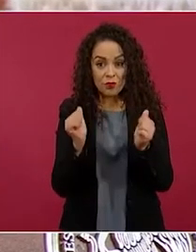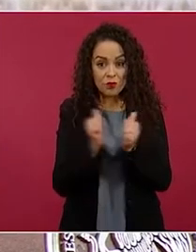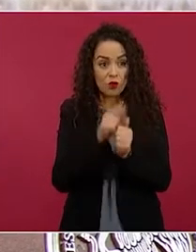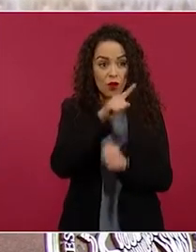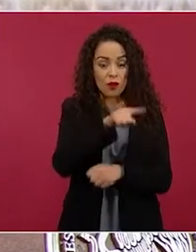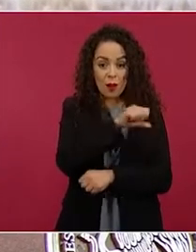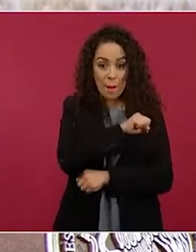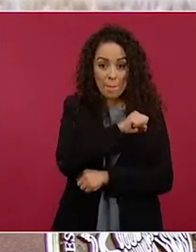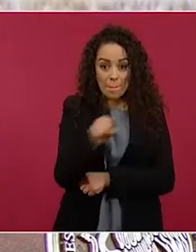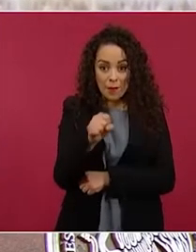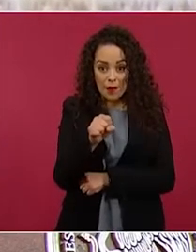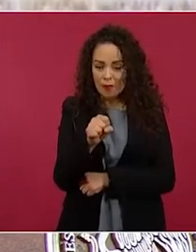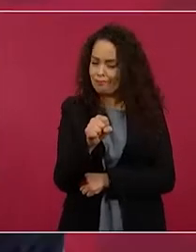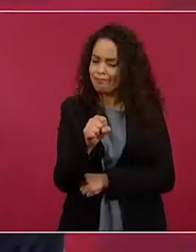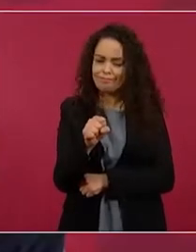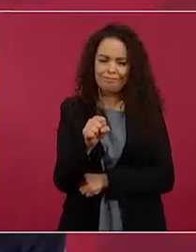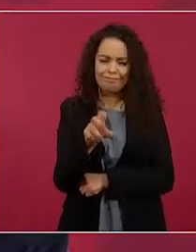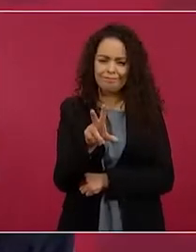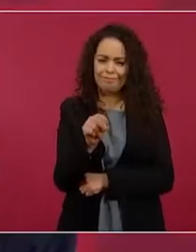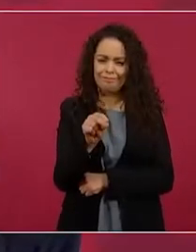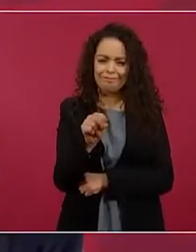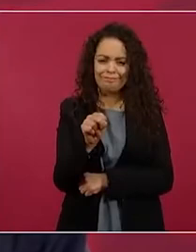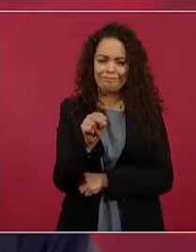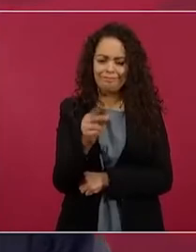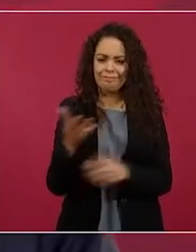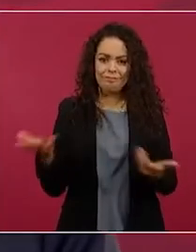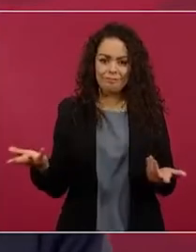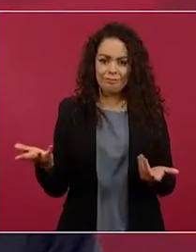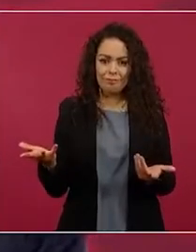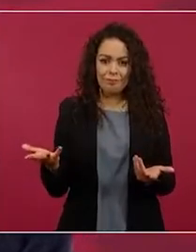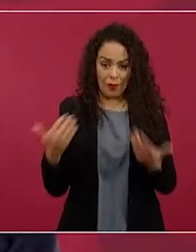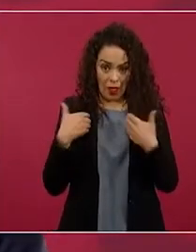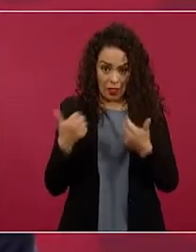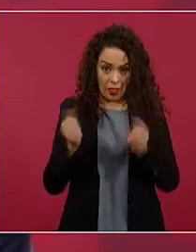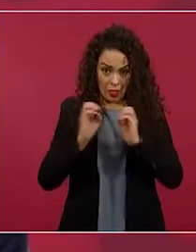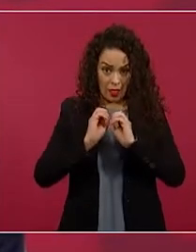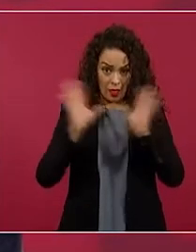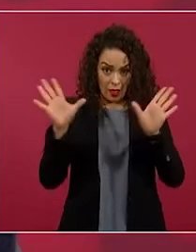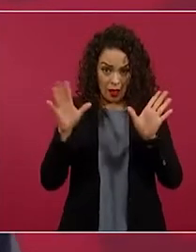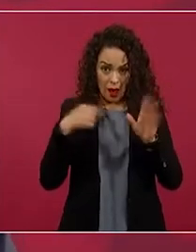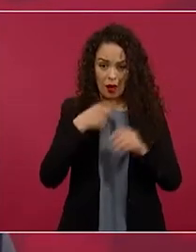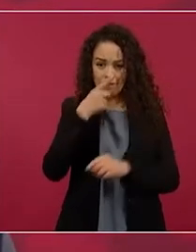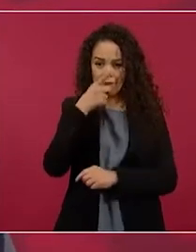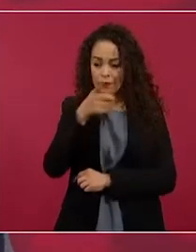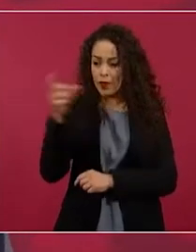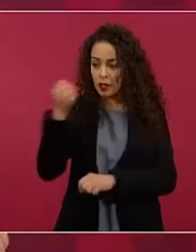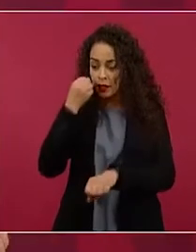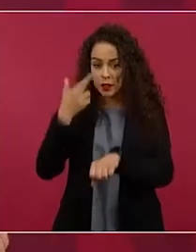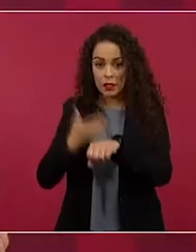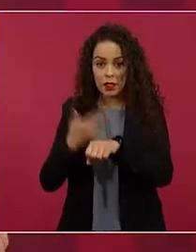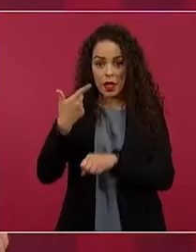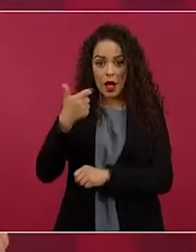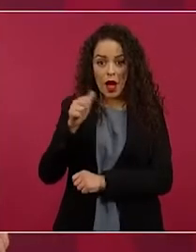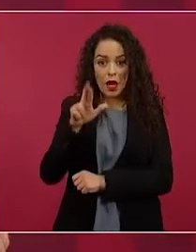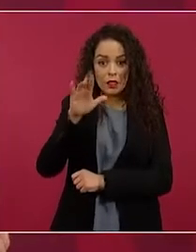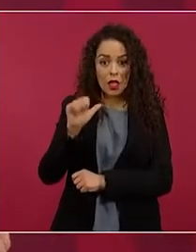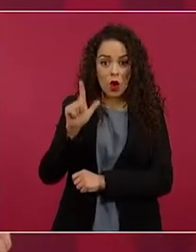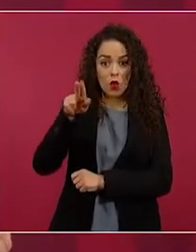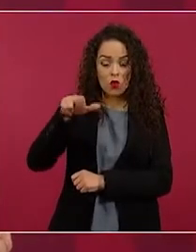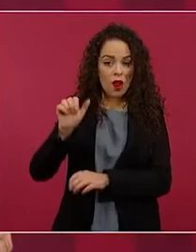Más claro, ya no está García Luna de secretario de